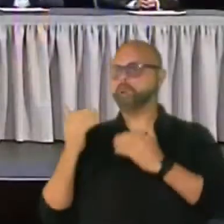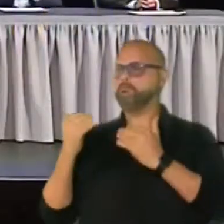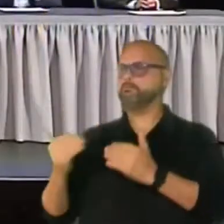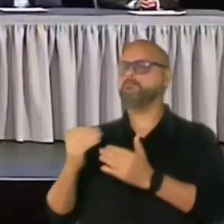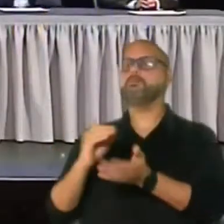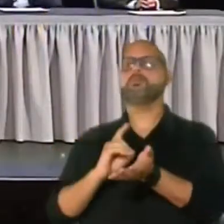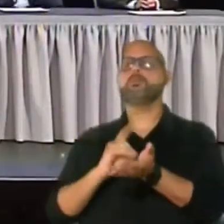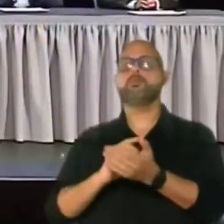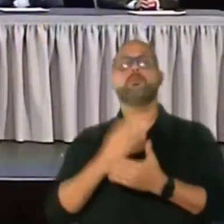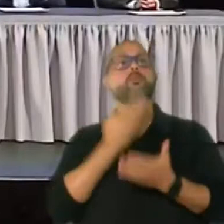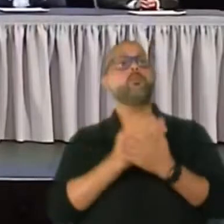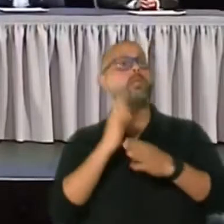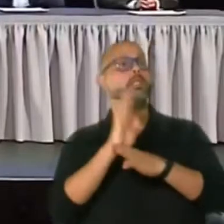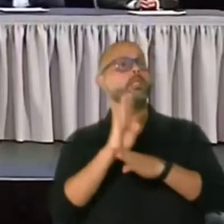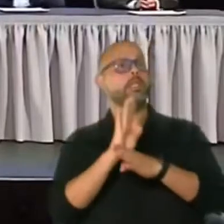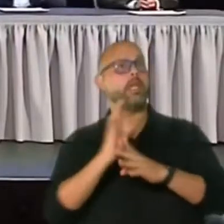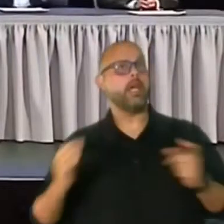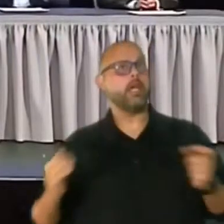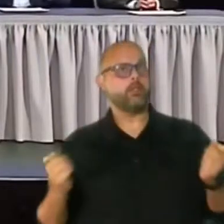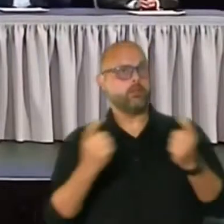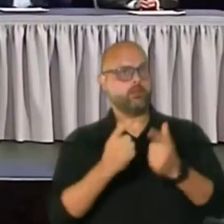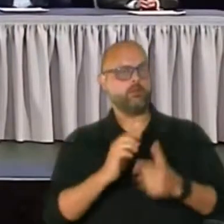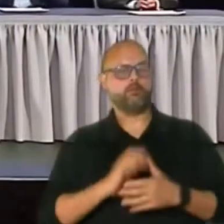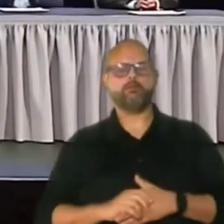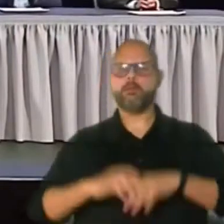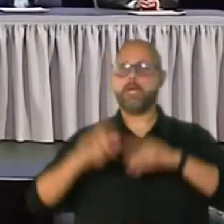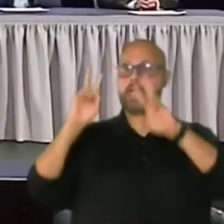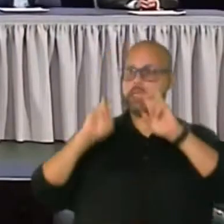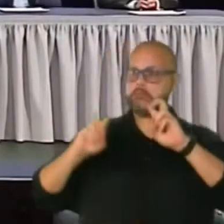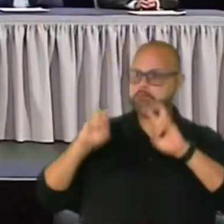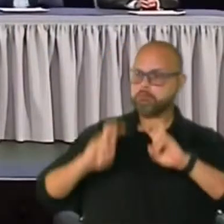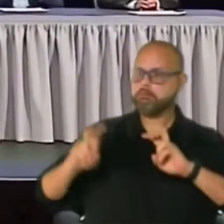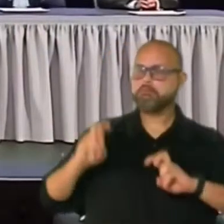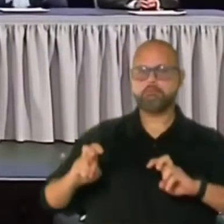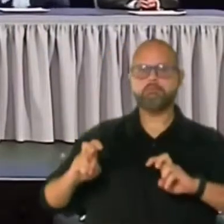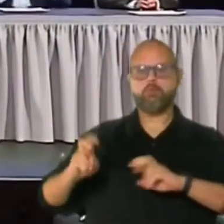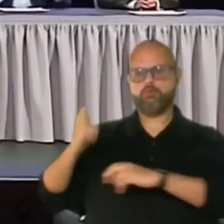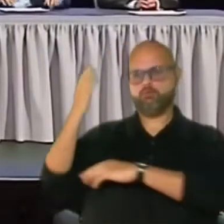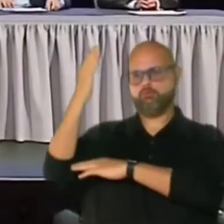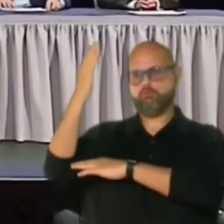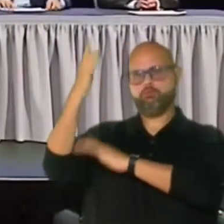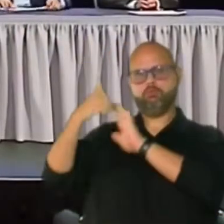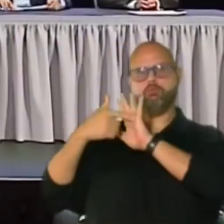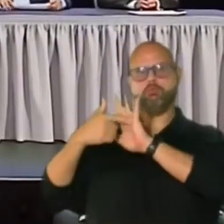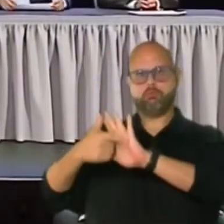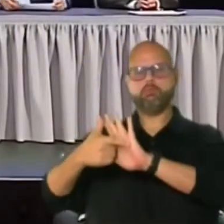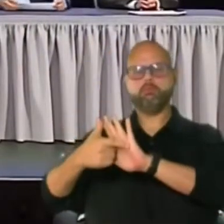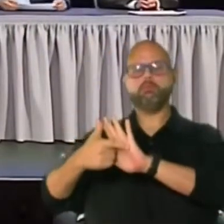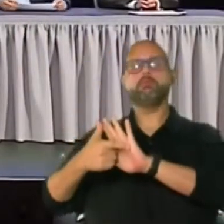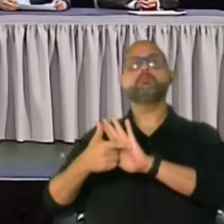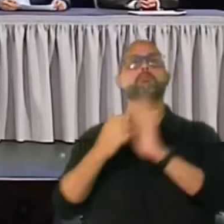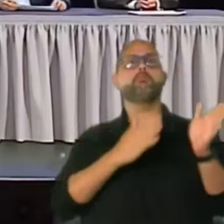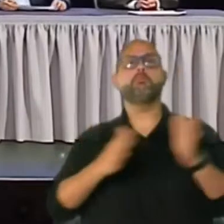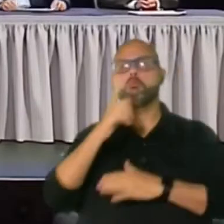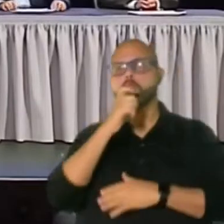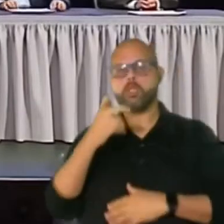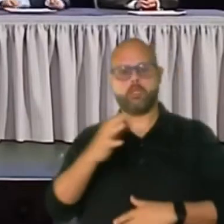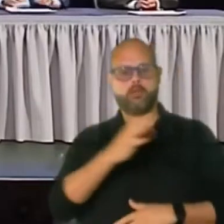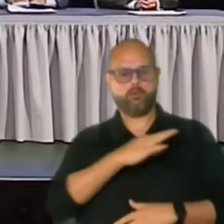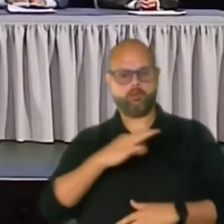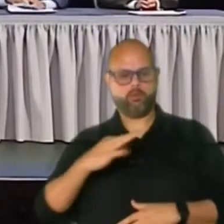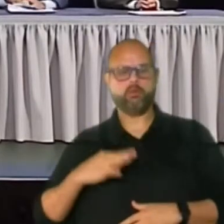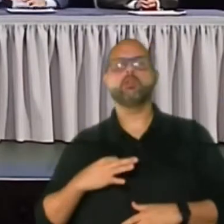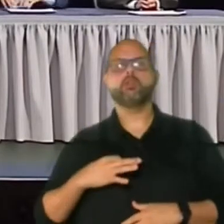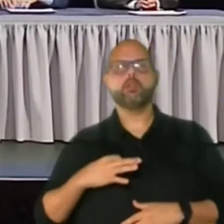tardes a todos. El análisis que voy a presentar fue preparado por facultad del Departamento de Bioestadística